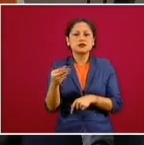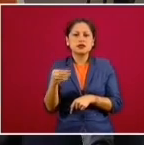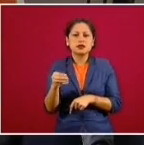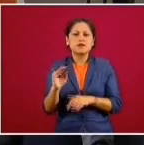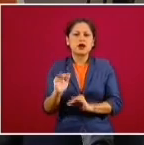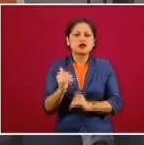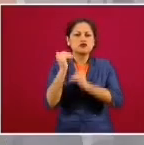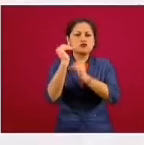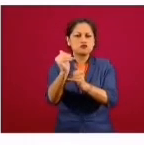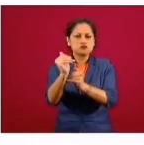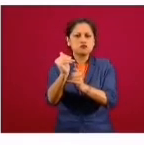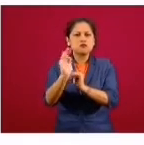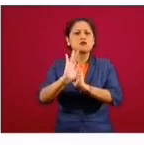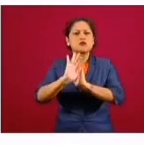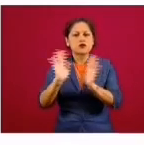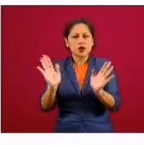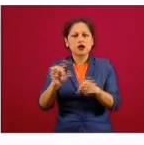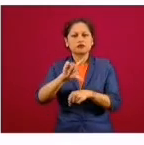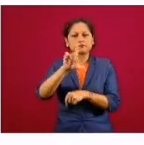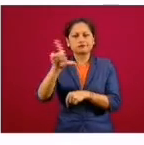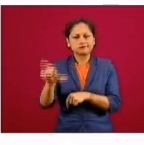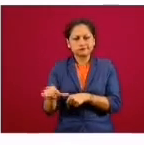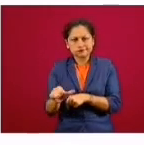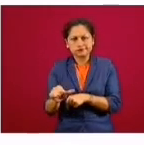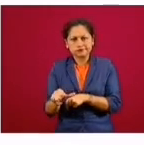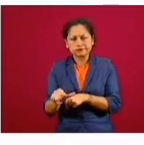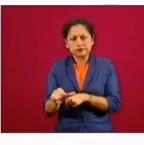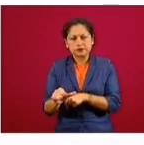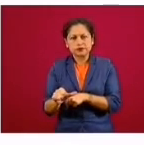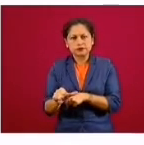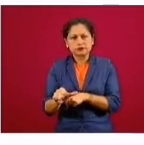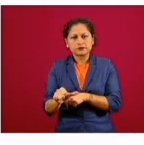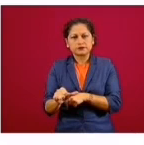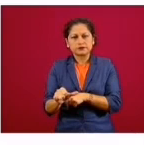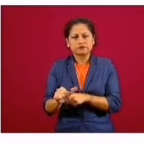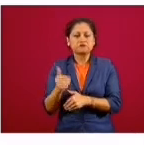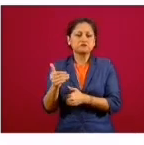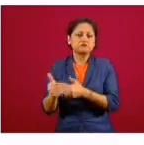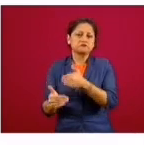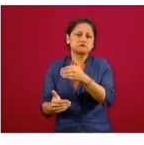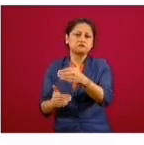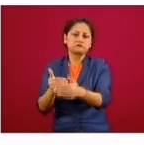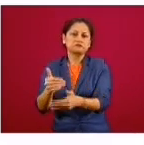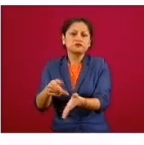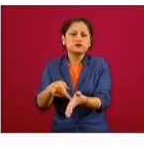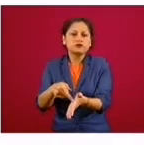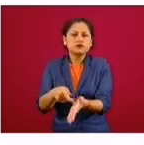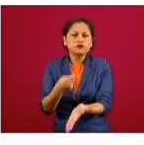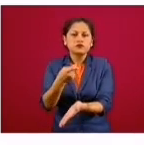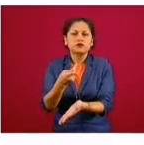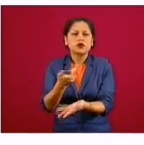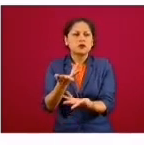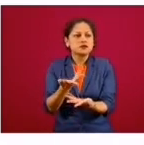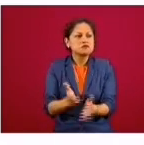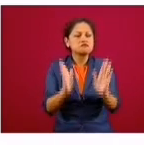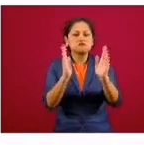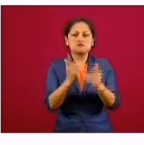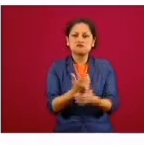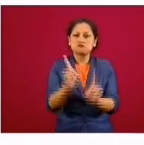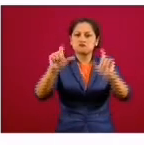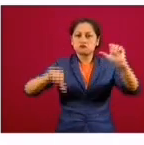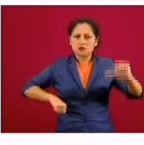y posteriormente se conservaría o se recuperarían las actividades normales. Entonces,